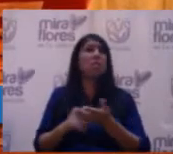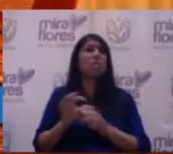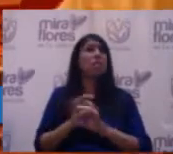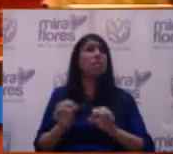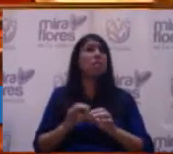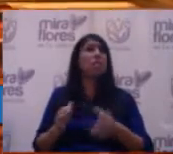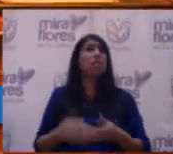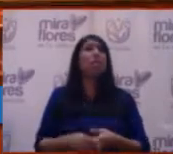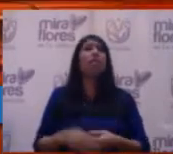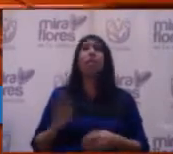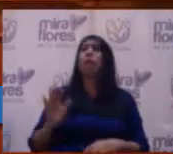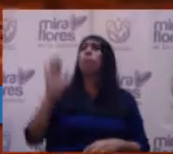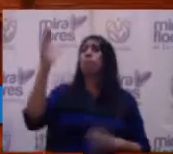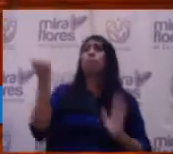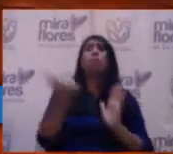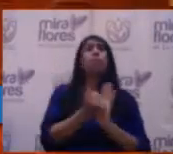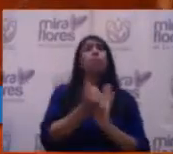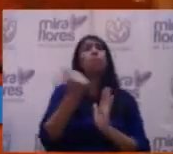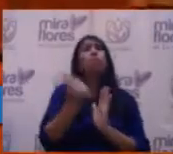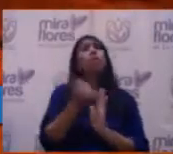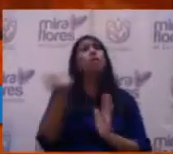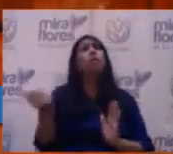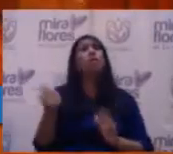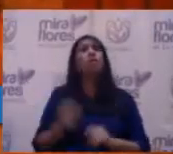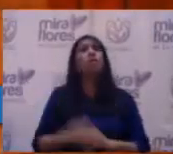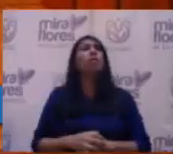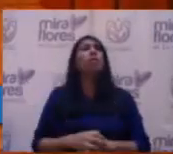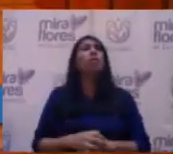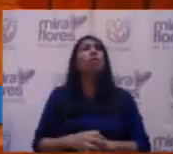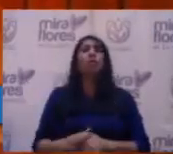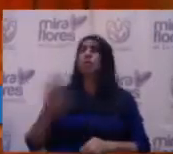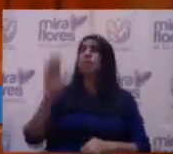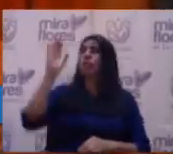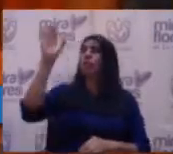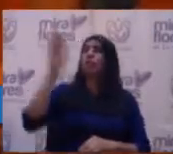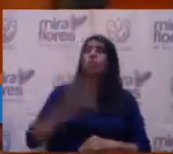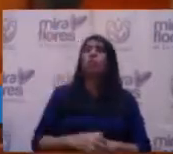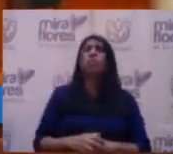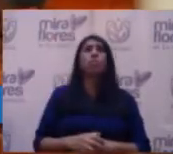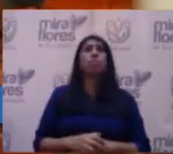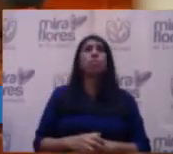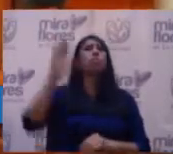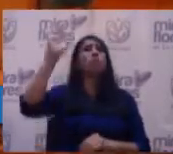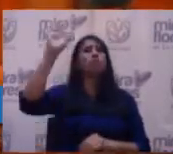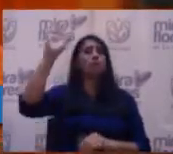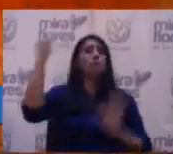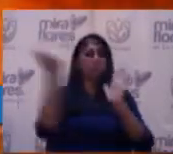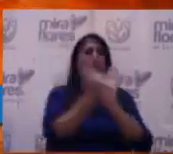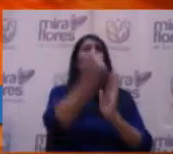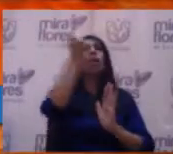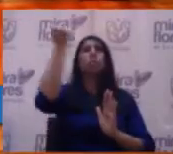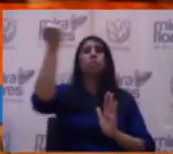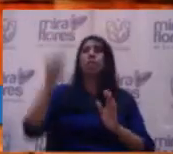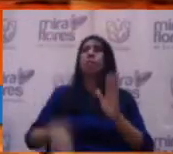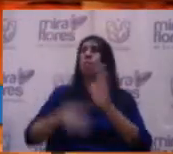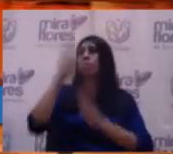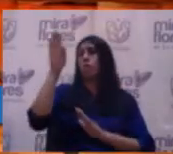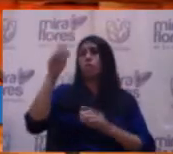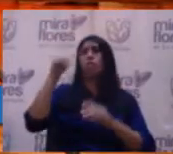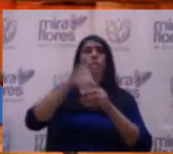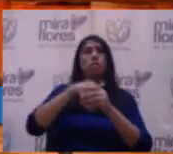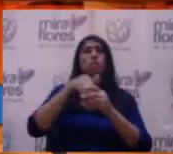del consejo que estén a favor de aprobar este hermanamiento, sírvanse de expresarlo en señal de conformidad. Se aprueba por mayoría de